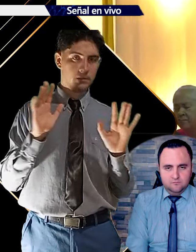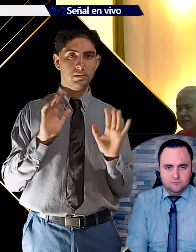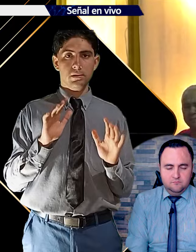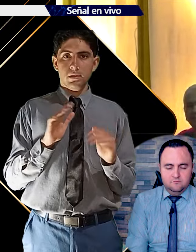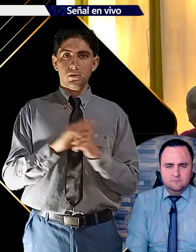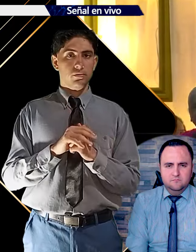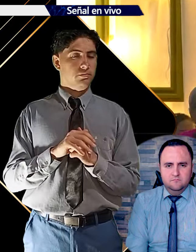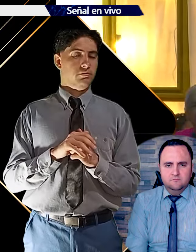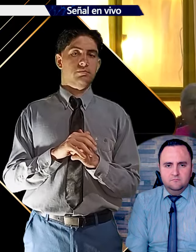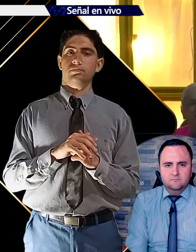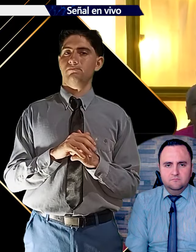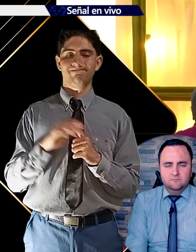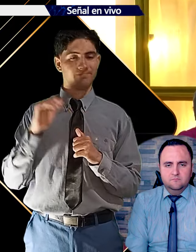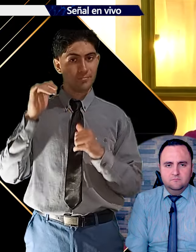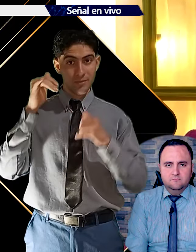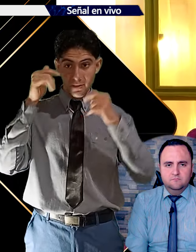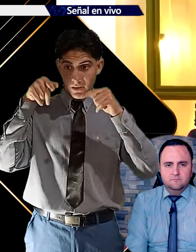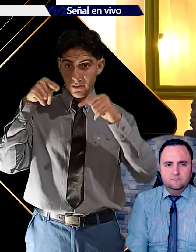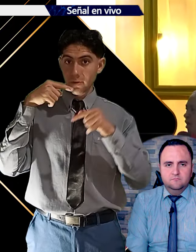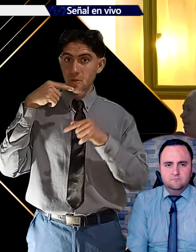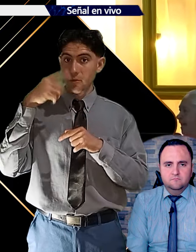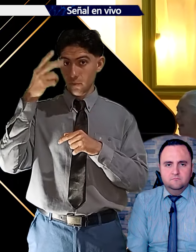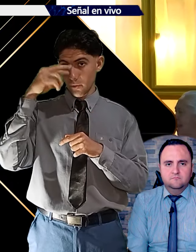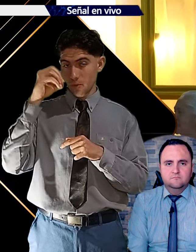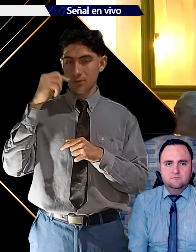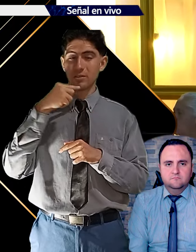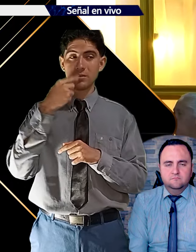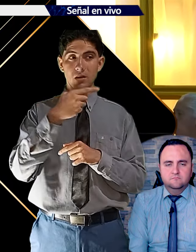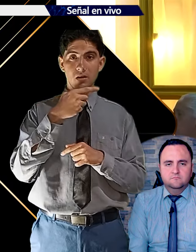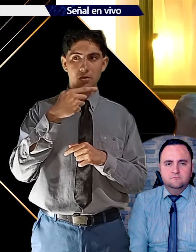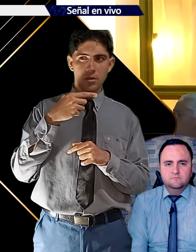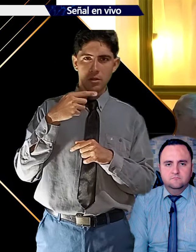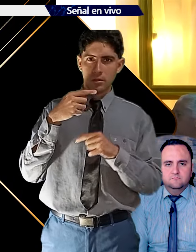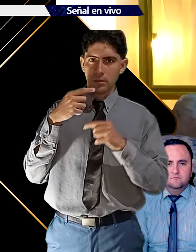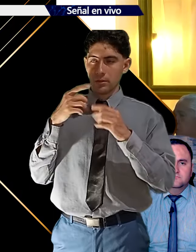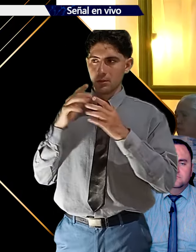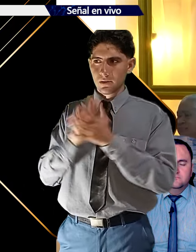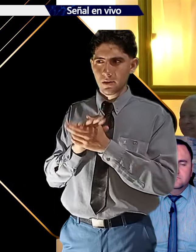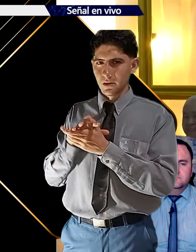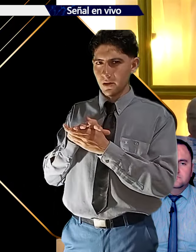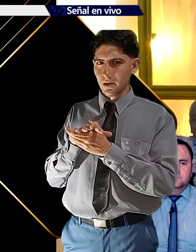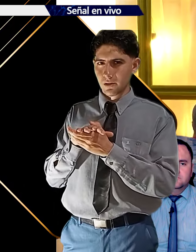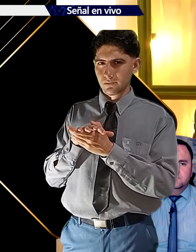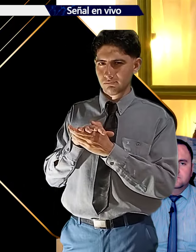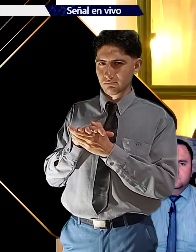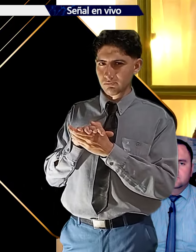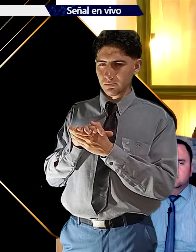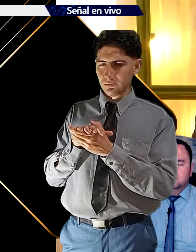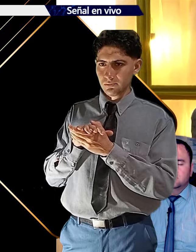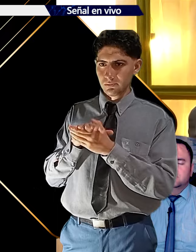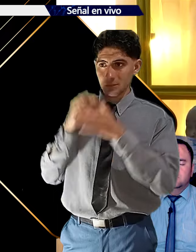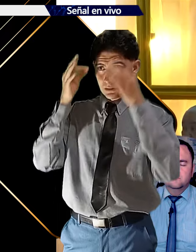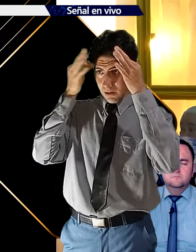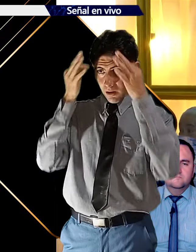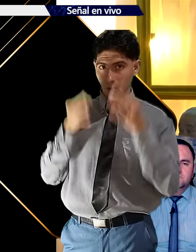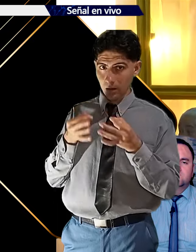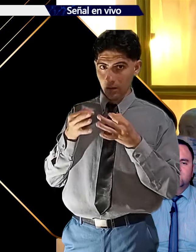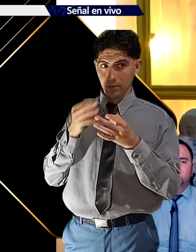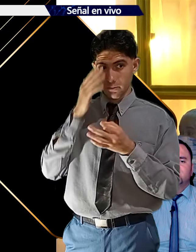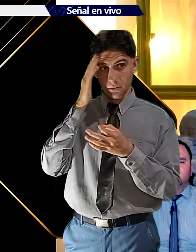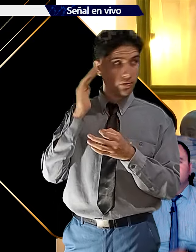perdón que me merecen todos, no le creas todo lo que tu adolescente te dice, porque yo